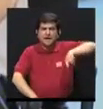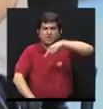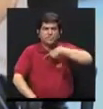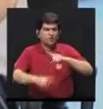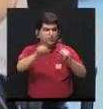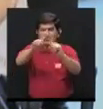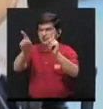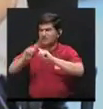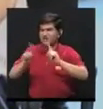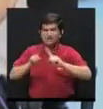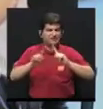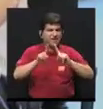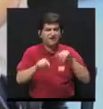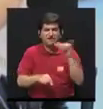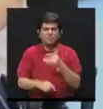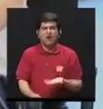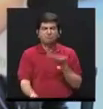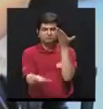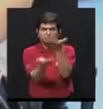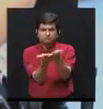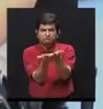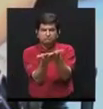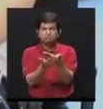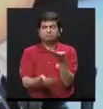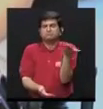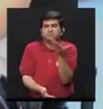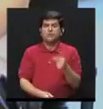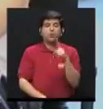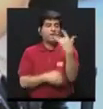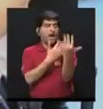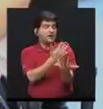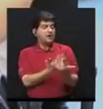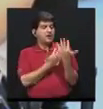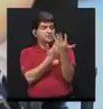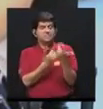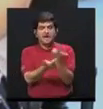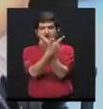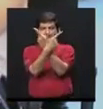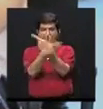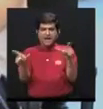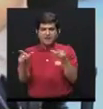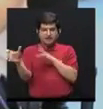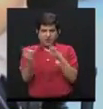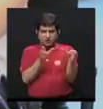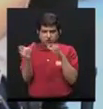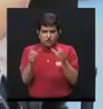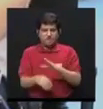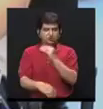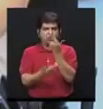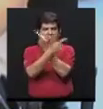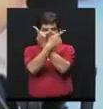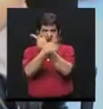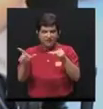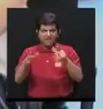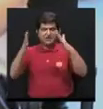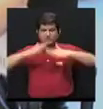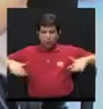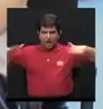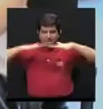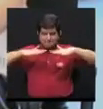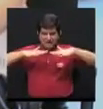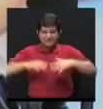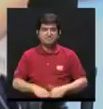estamos proponiendo una moratoria a la liberación comercial y a la liberación al ambiente. Una